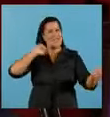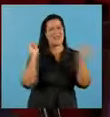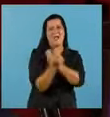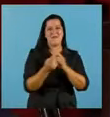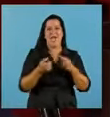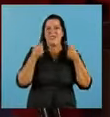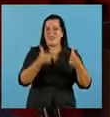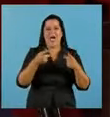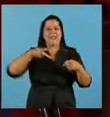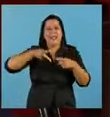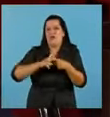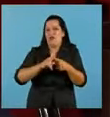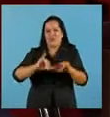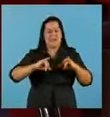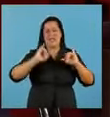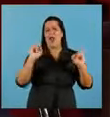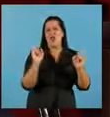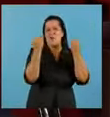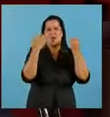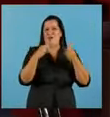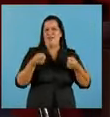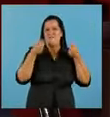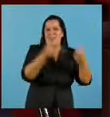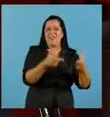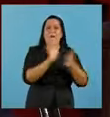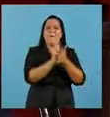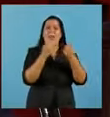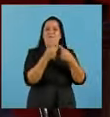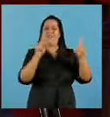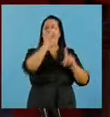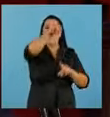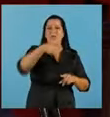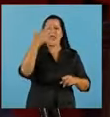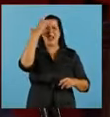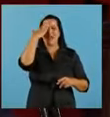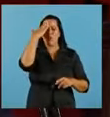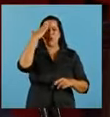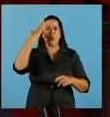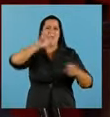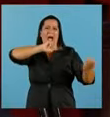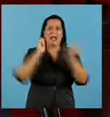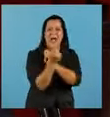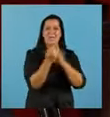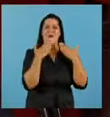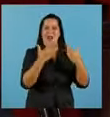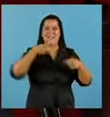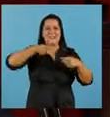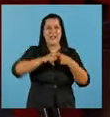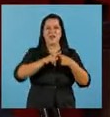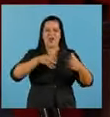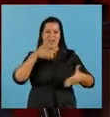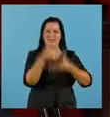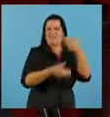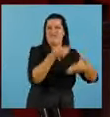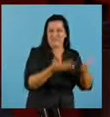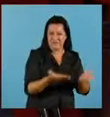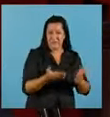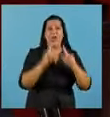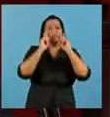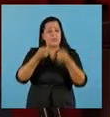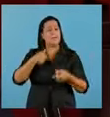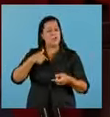mejores tecnologías como vanguardia de un cambio cultural profundo en nuestra administración. Por eso he tomado la decisión